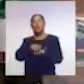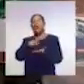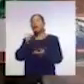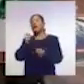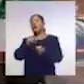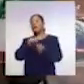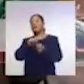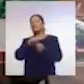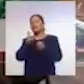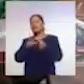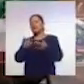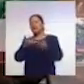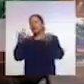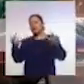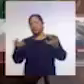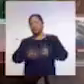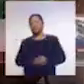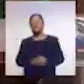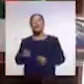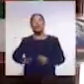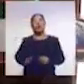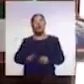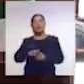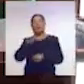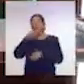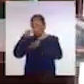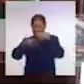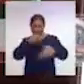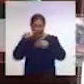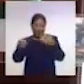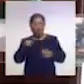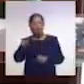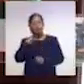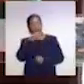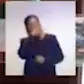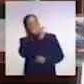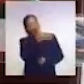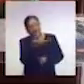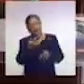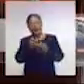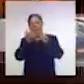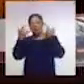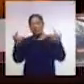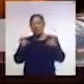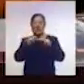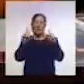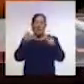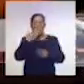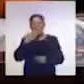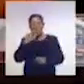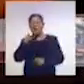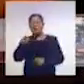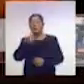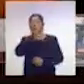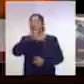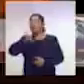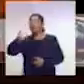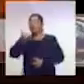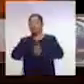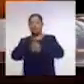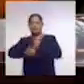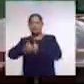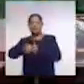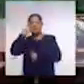gobernador Mena los exhortó también a hablar bien de Tlaxcala en cada una de las competencias en las que participan para difundir, por supuesto,